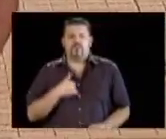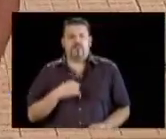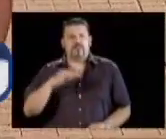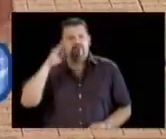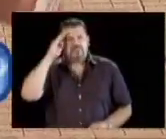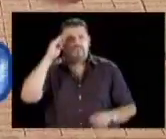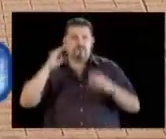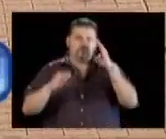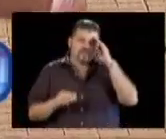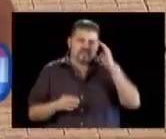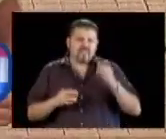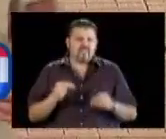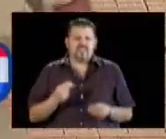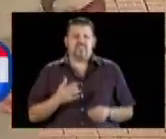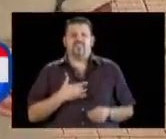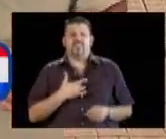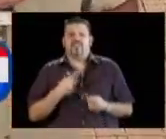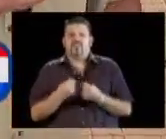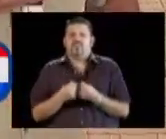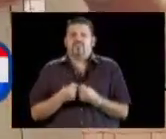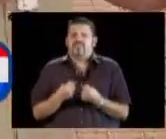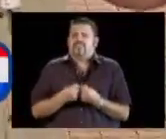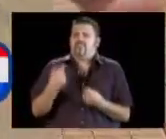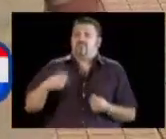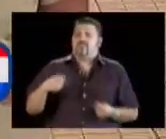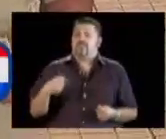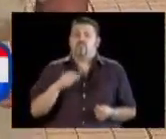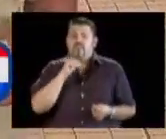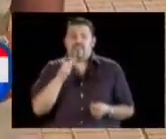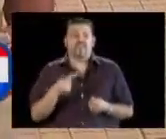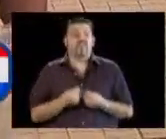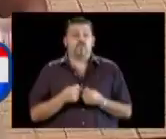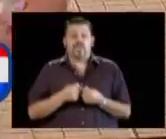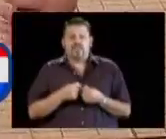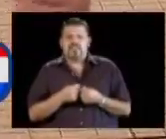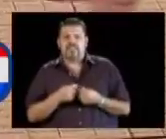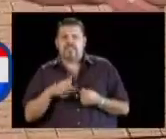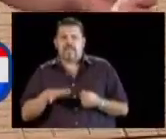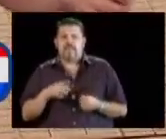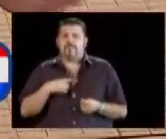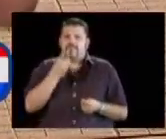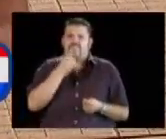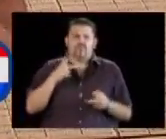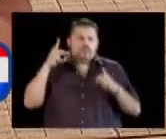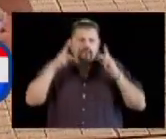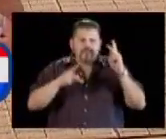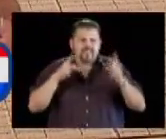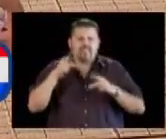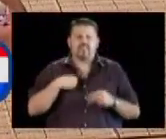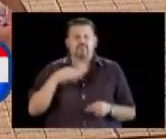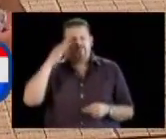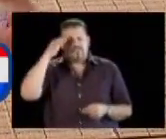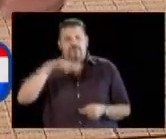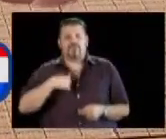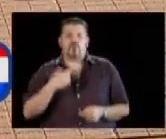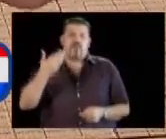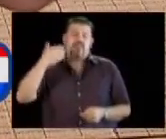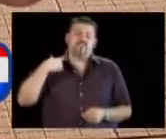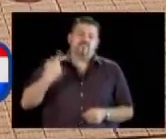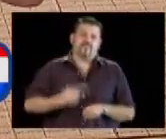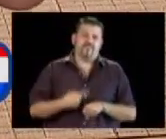que no tenía un tío rico que me heredara. Llegó una tía mía de Morelia, Michoacán, a visitarme porque supo que estaba enfermo.